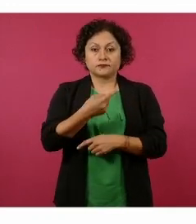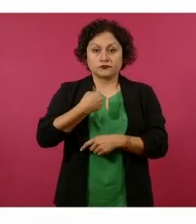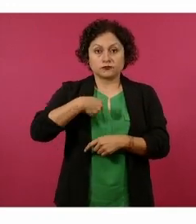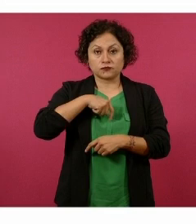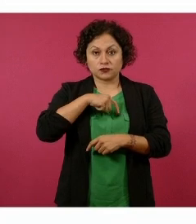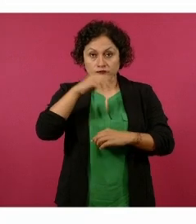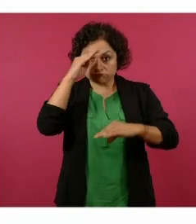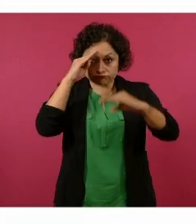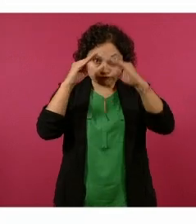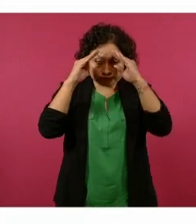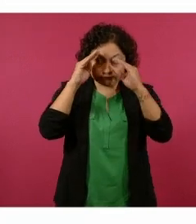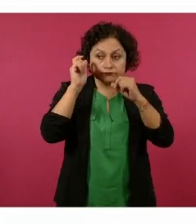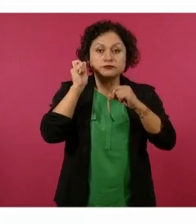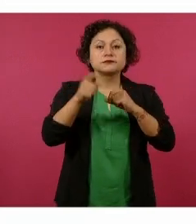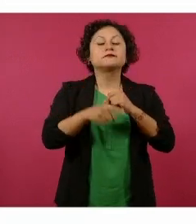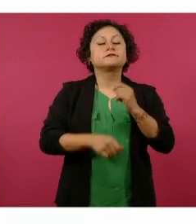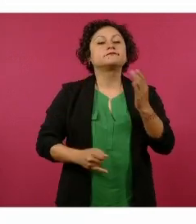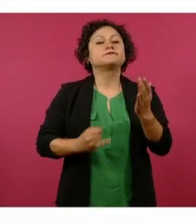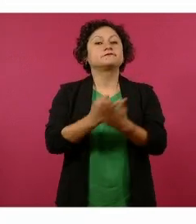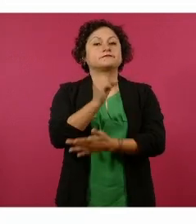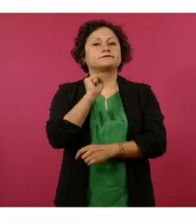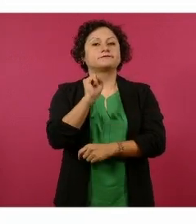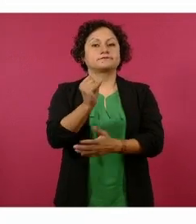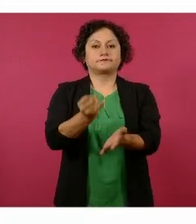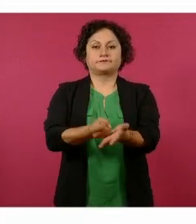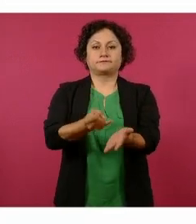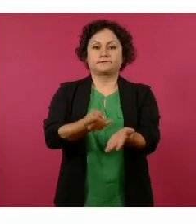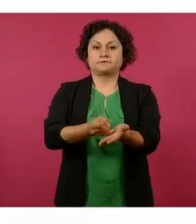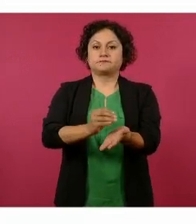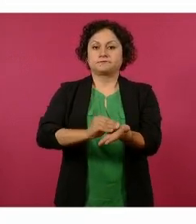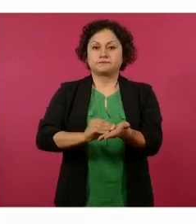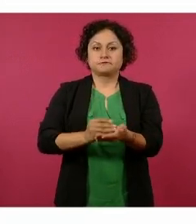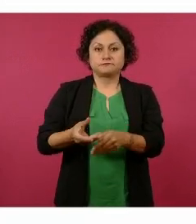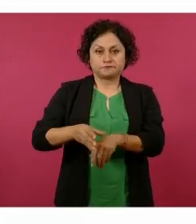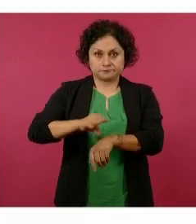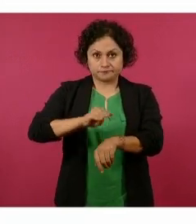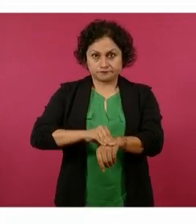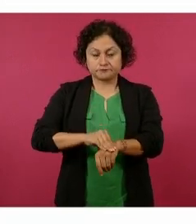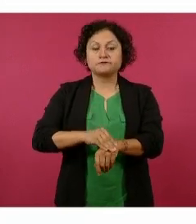de incentivos fiscales y para esta semana que está corriendo, la regular tiene